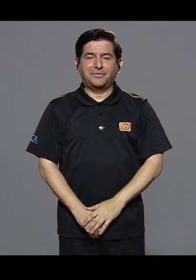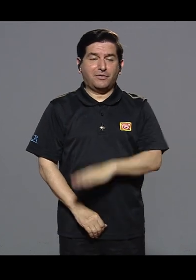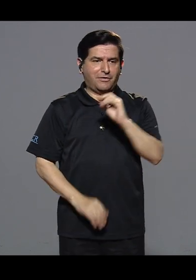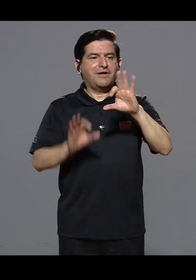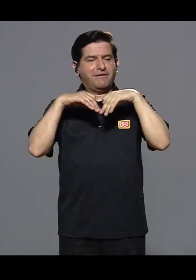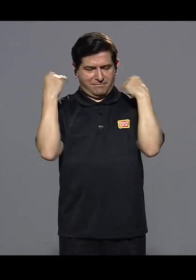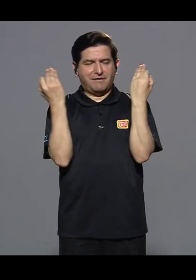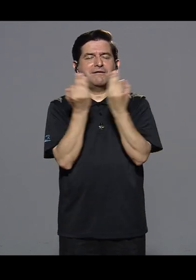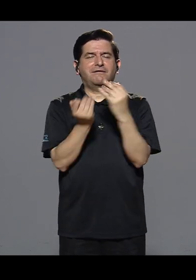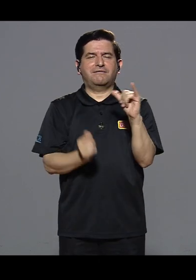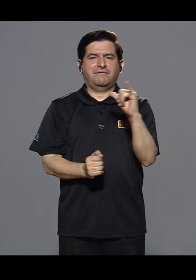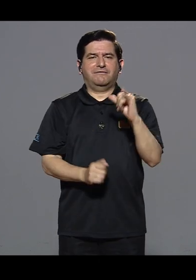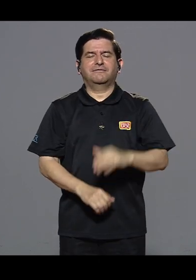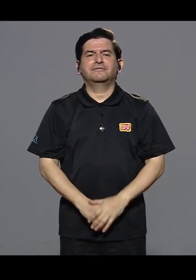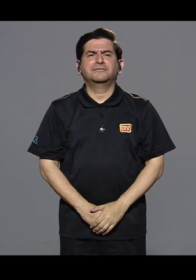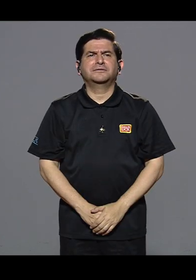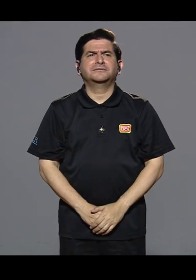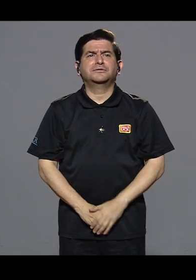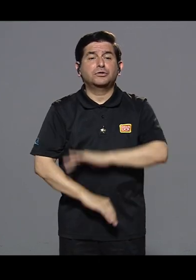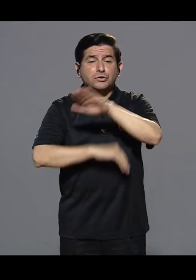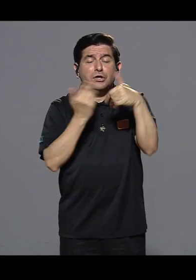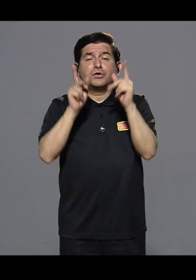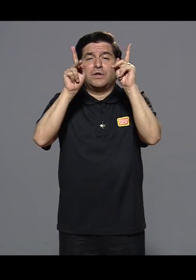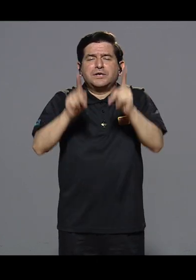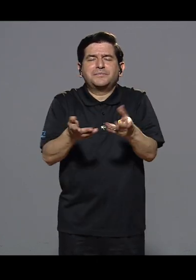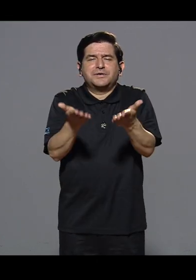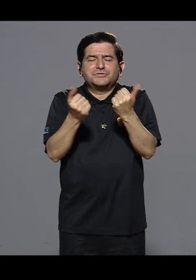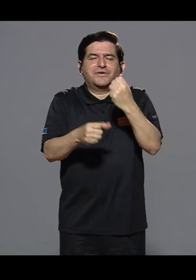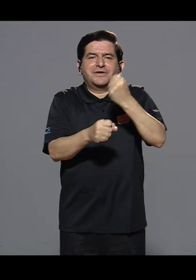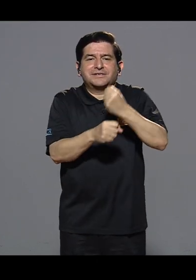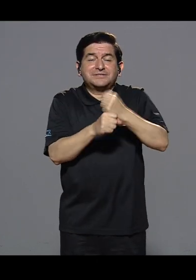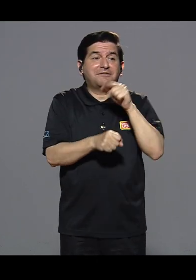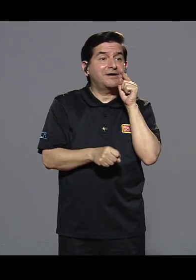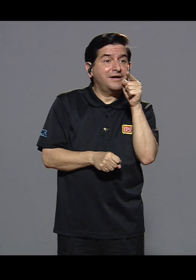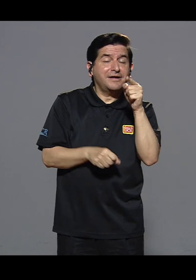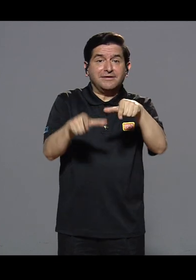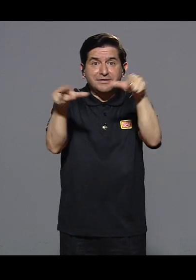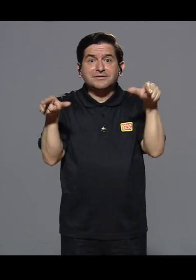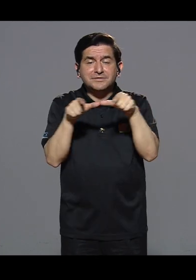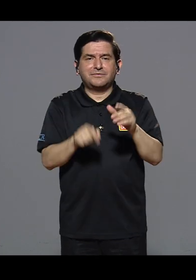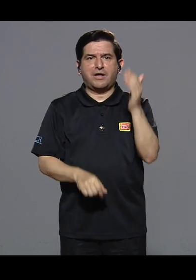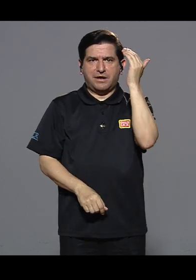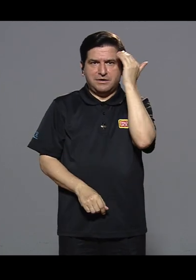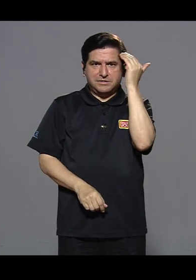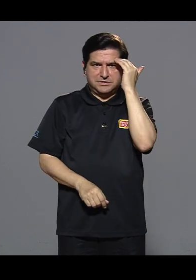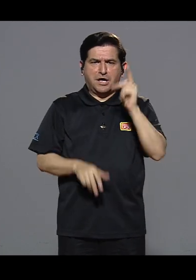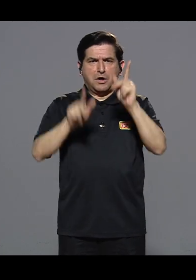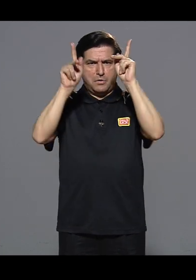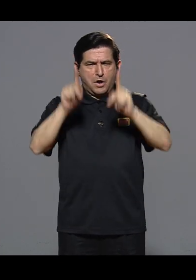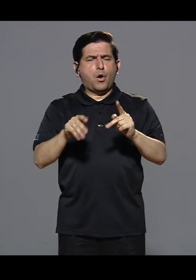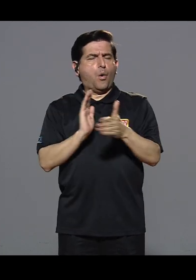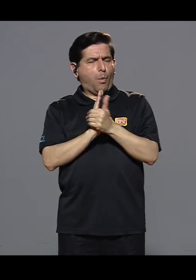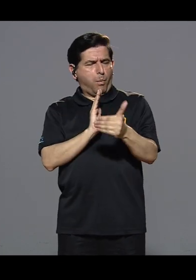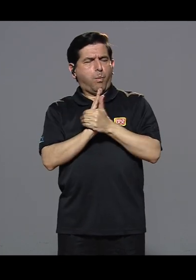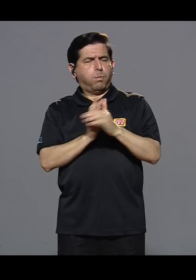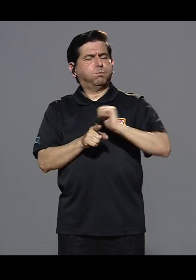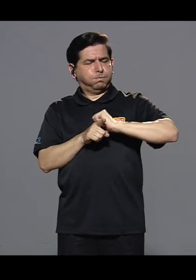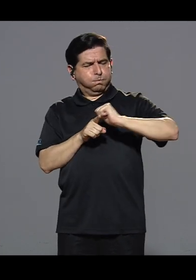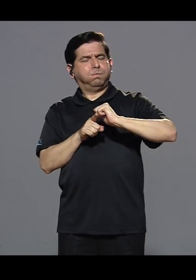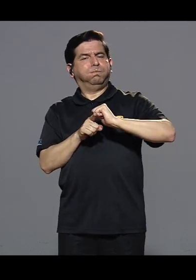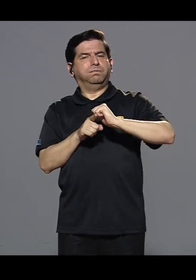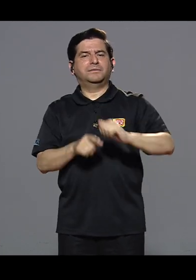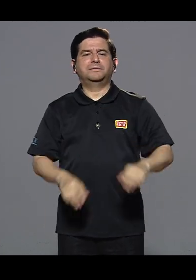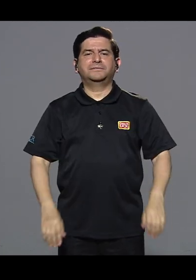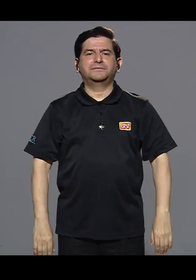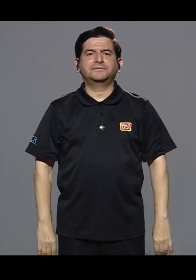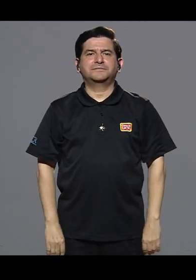a la familia. Es algo que toda la gente quisiera laborar ahí porque sabemos que son gente muy capacitada.